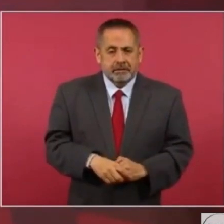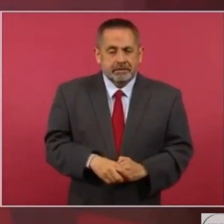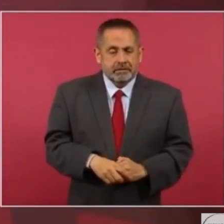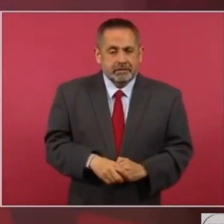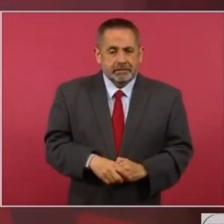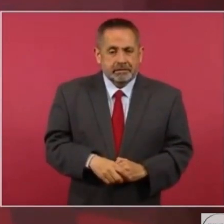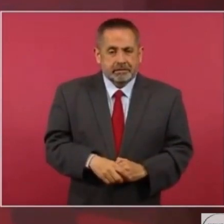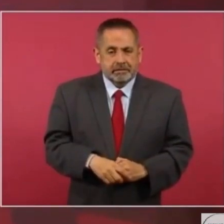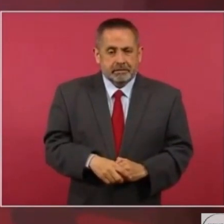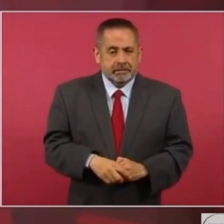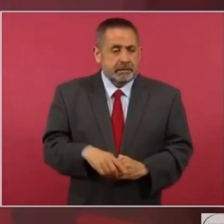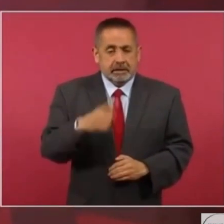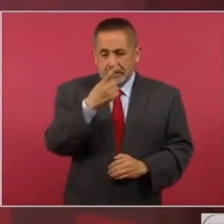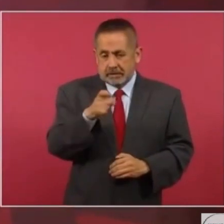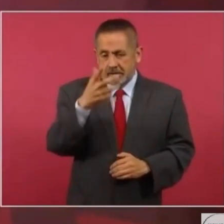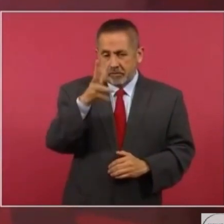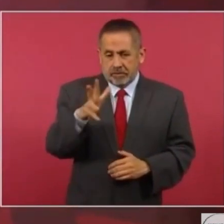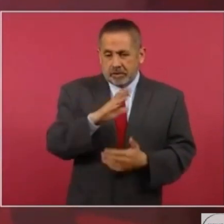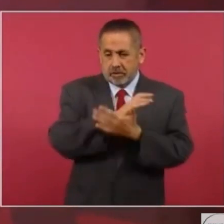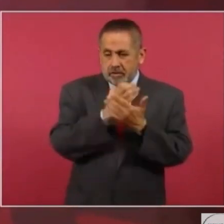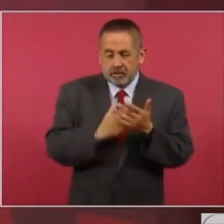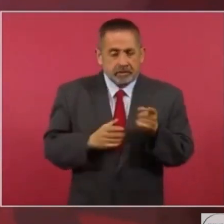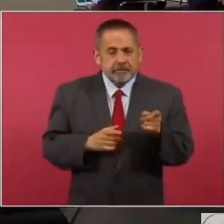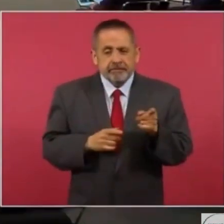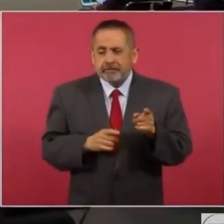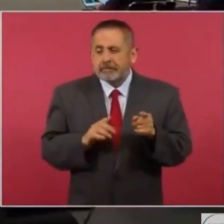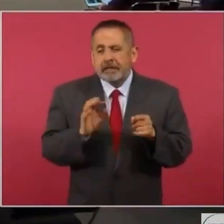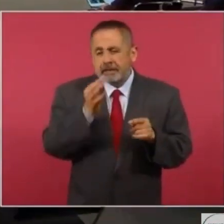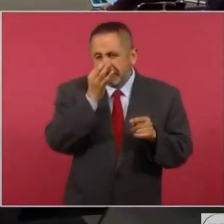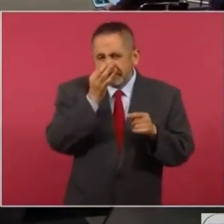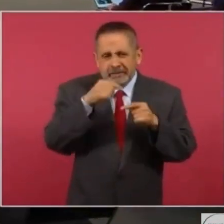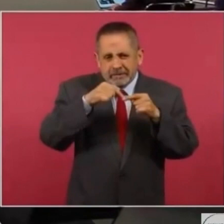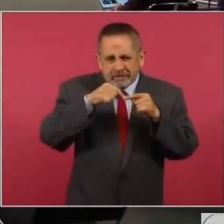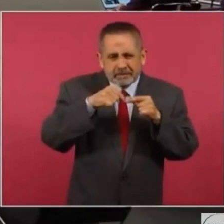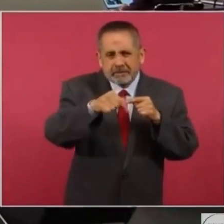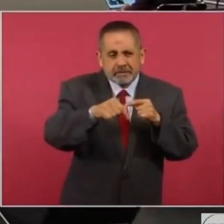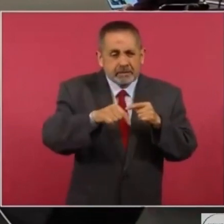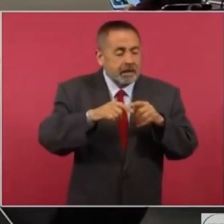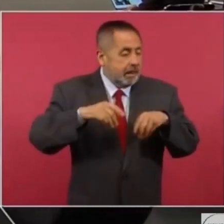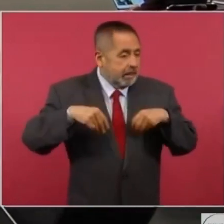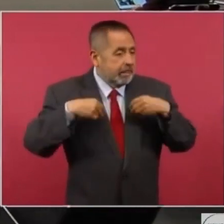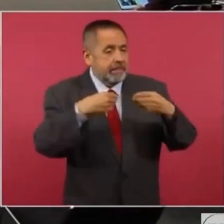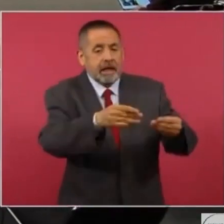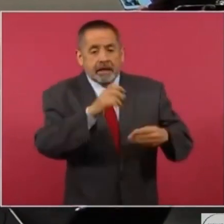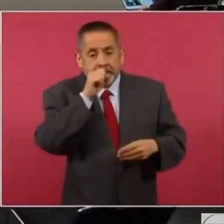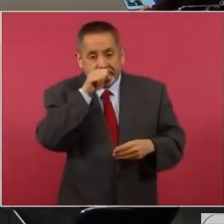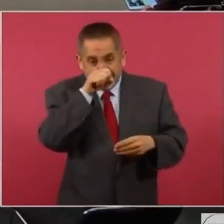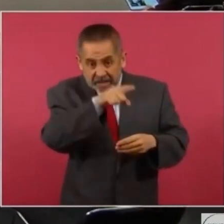No solo los 110, ya estaban a punto de entregar esto.